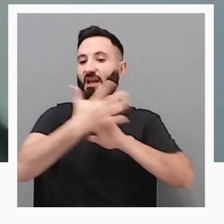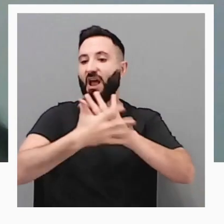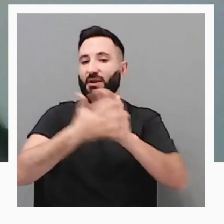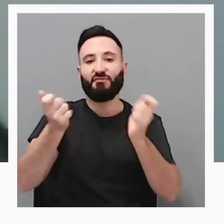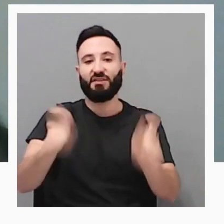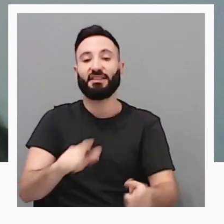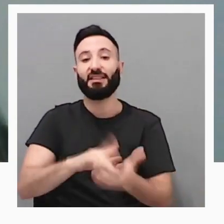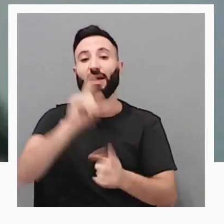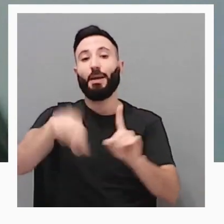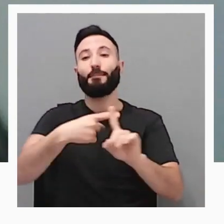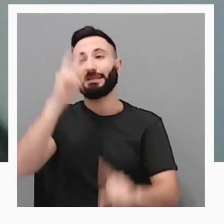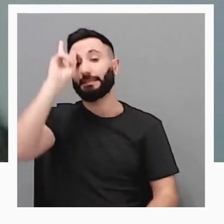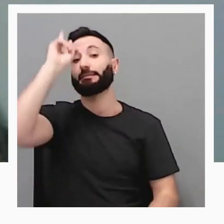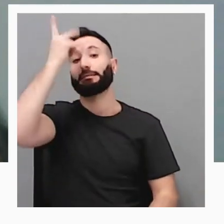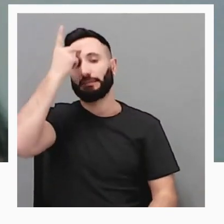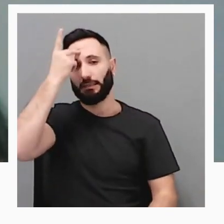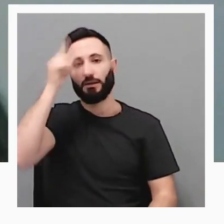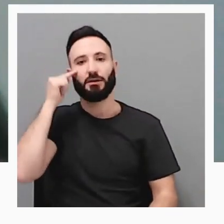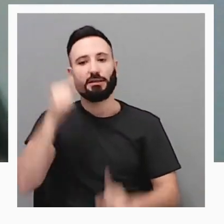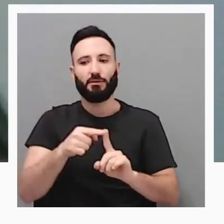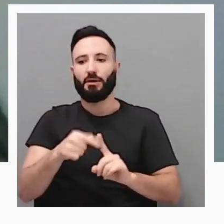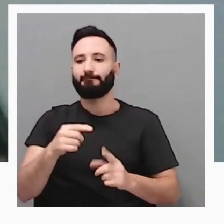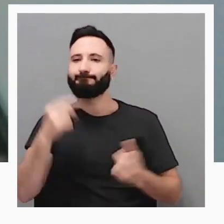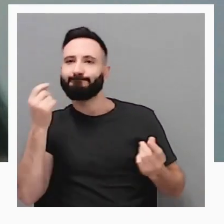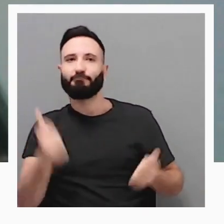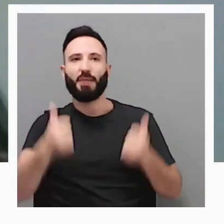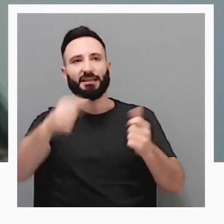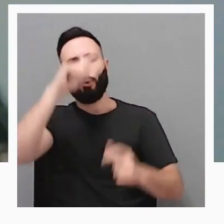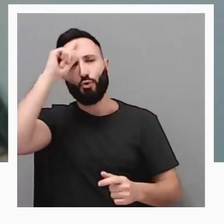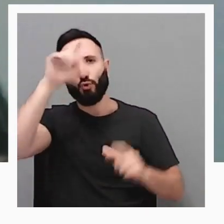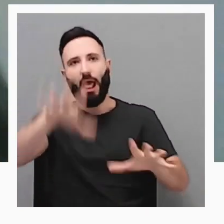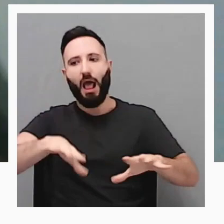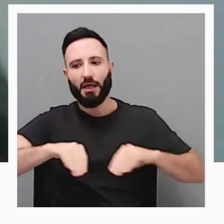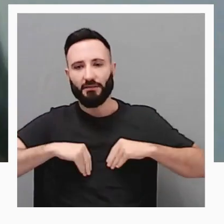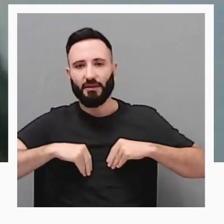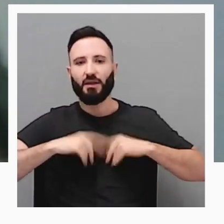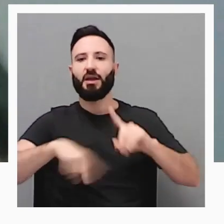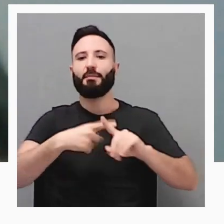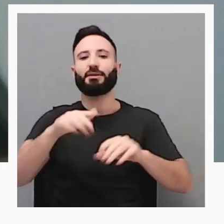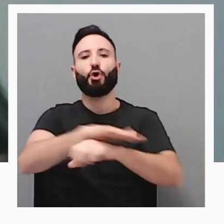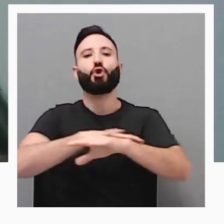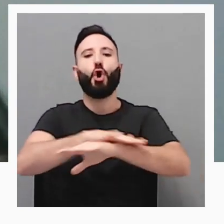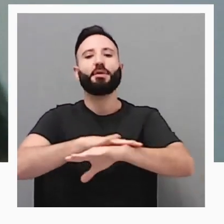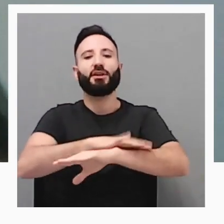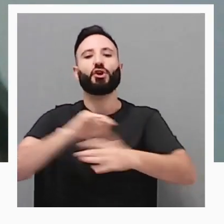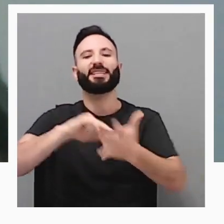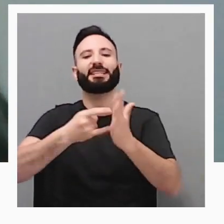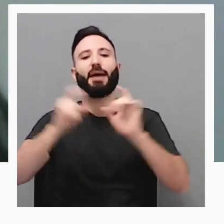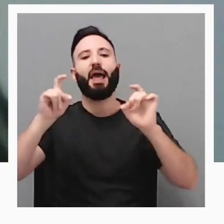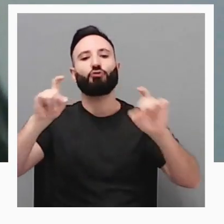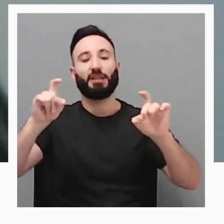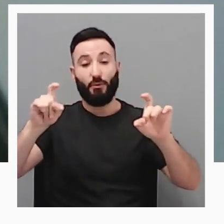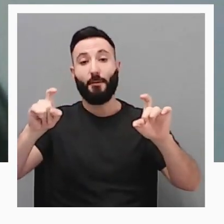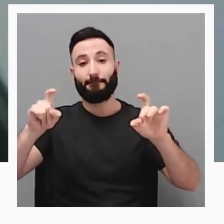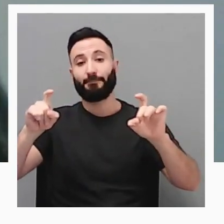mentalidad, de no tener esta visión de asimilación cultural, ¿no?, de tanto los gobiernos como el sistema educativo,